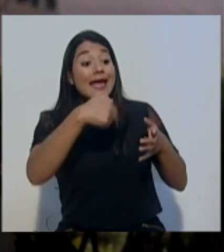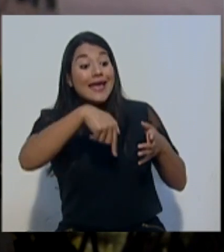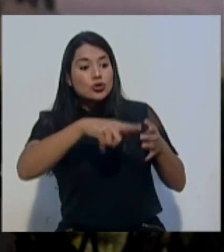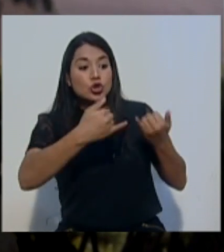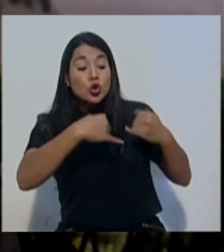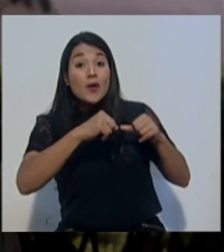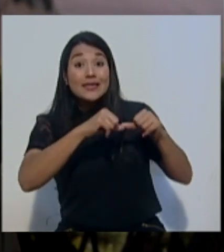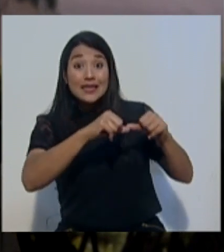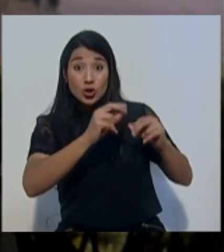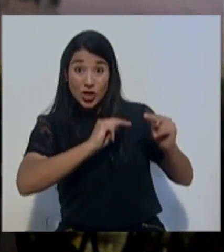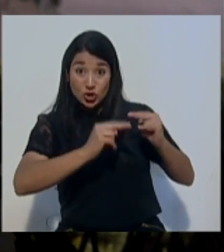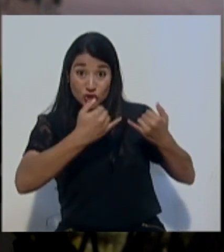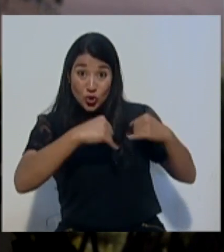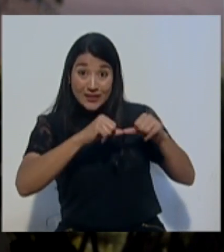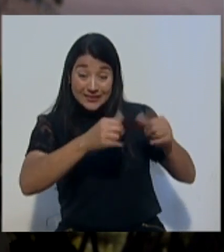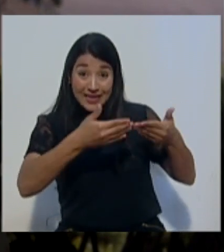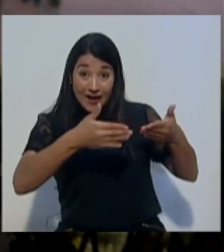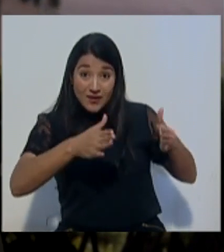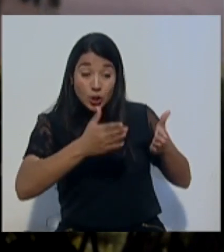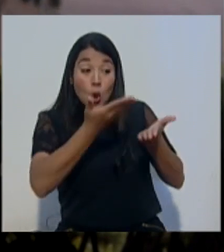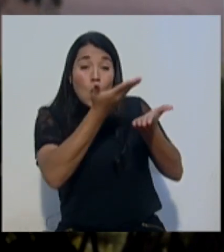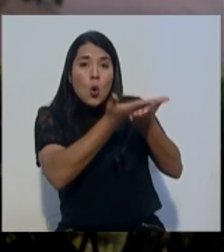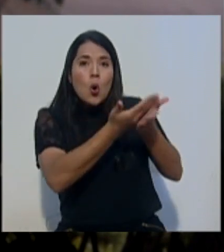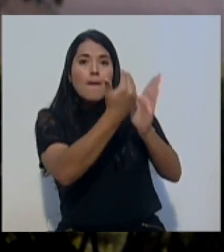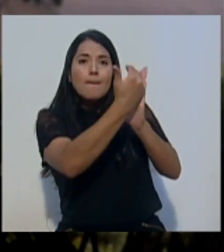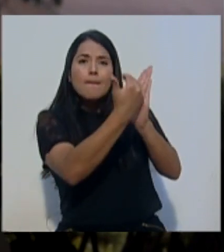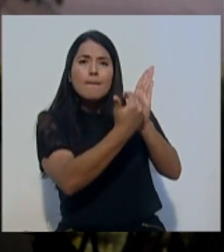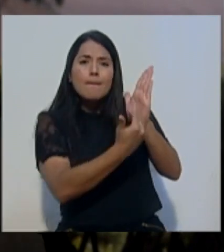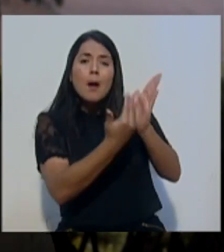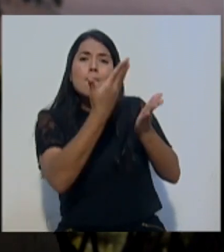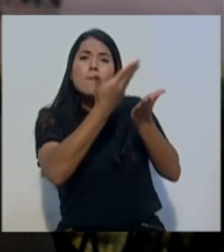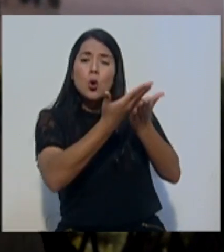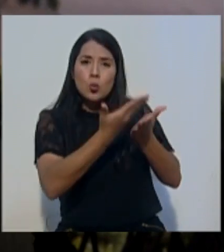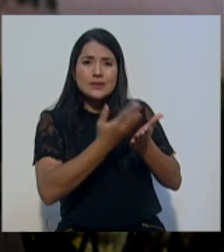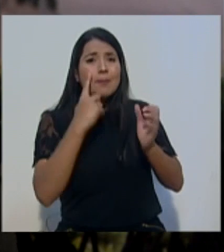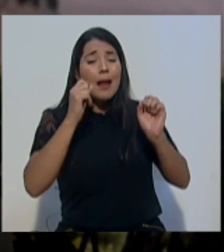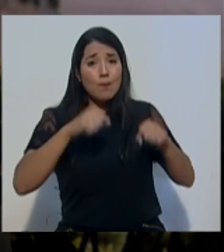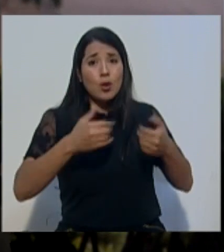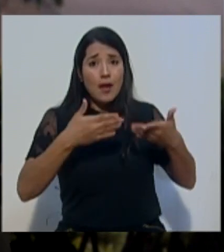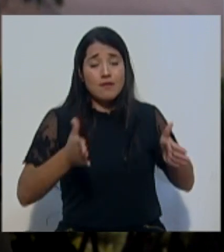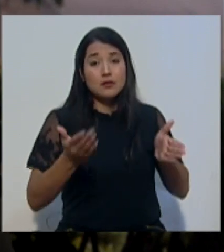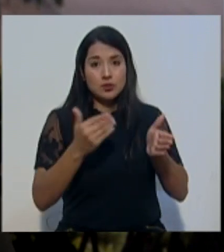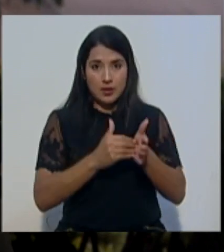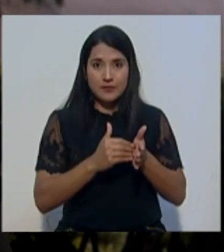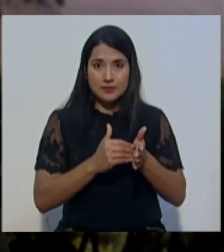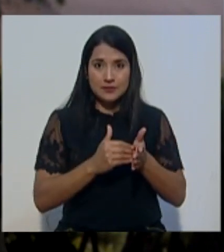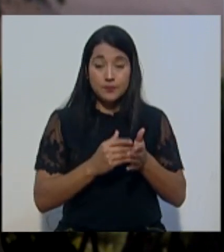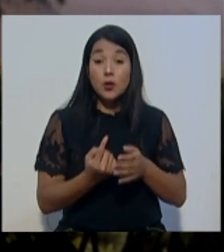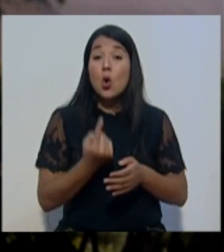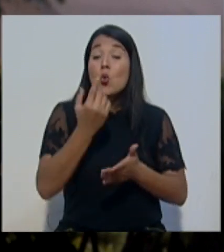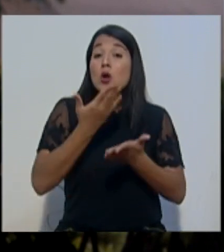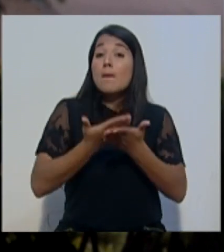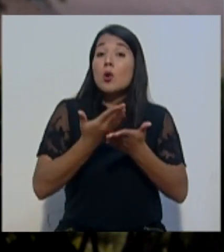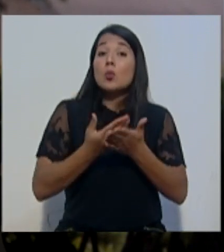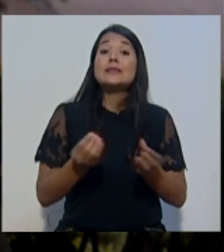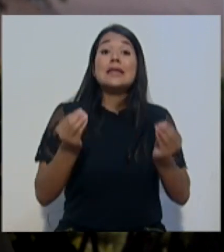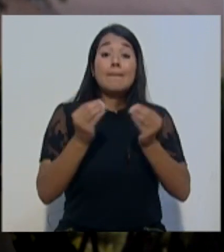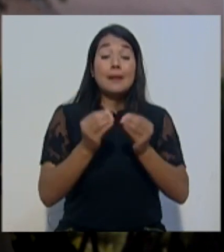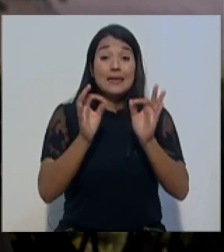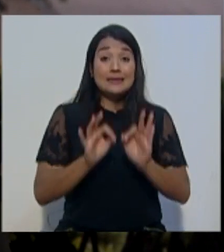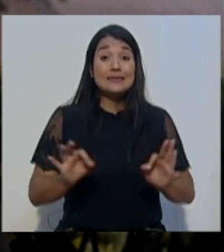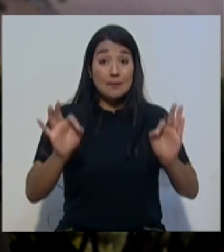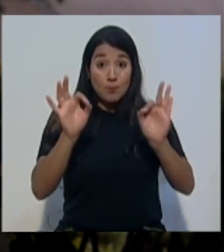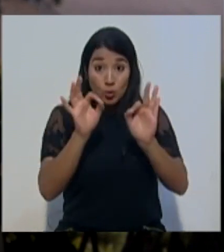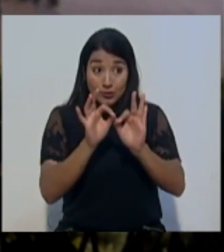estos pocos y los que ojalá se puedan salvar de esta crisis puedan volver a funcionar. Una de las propuestas más importantes que le dan